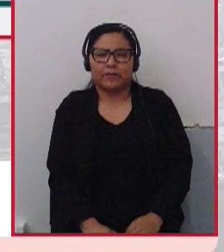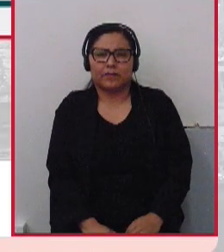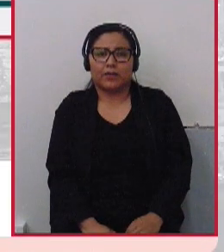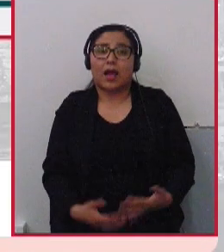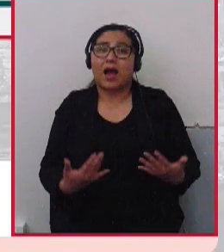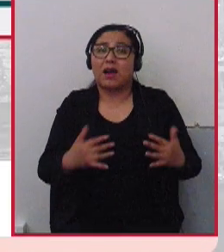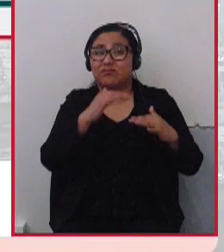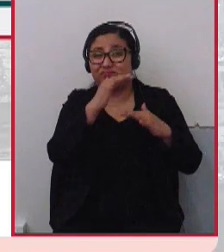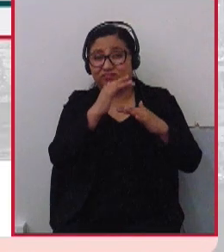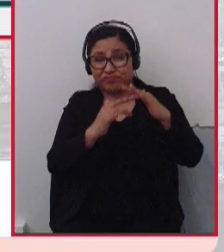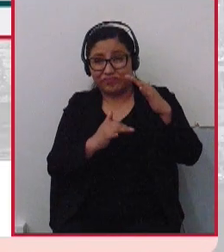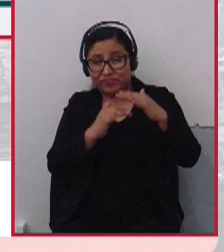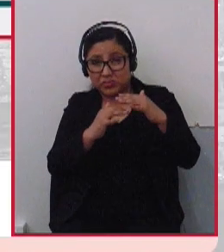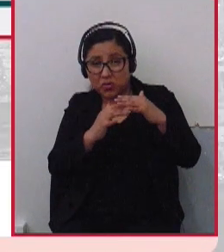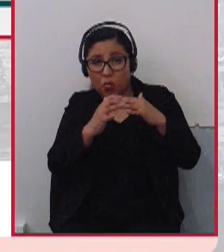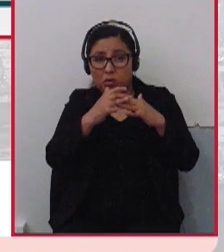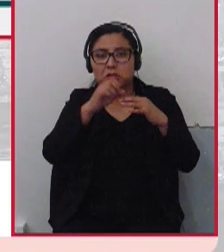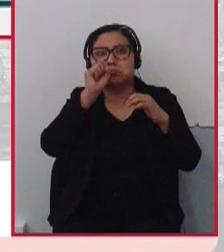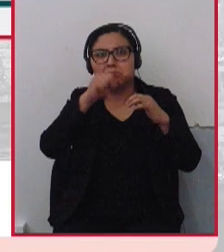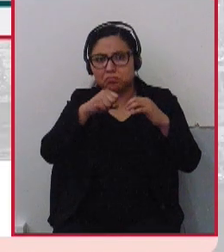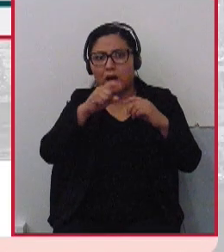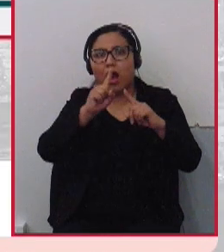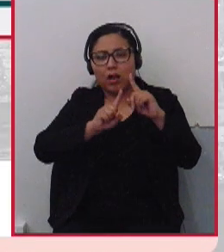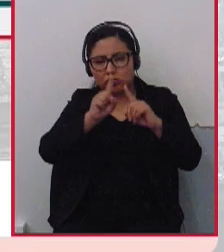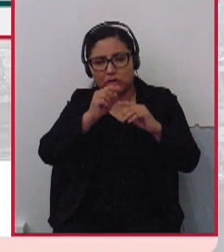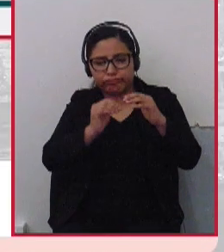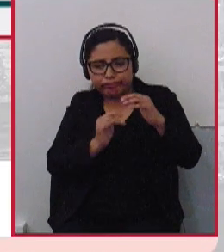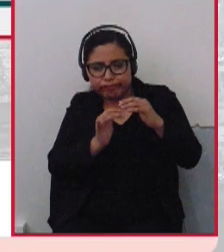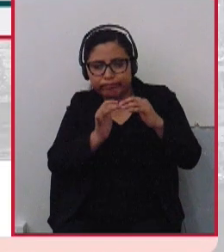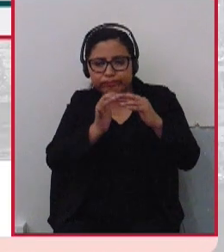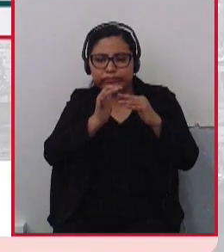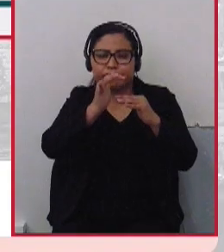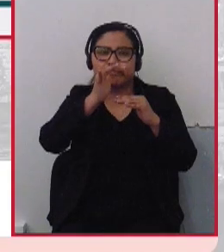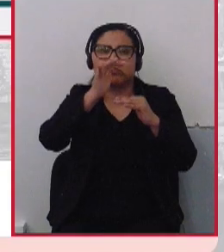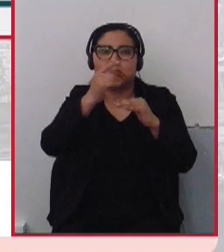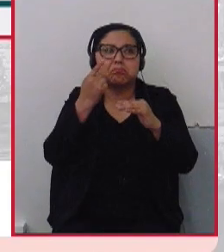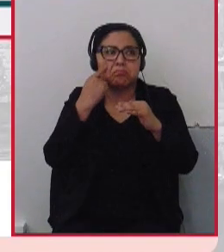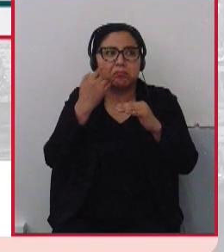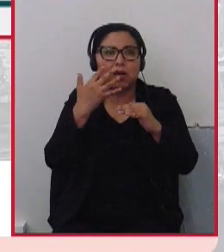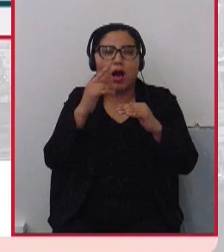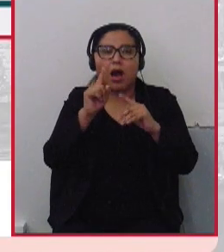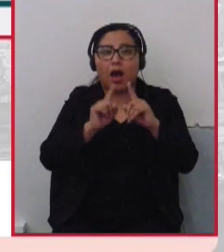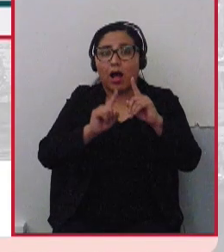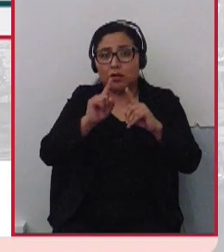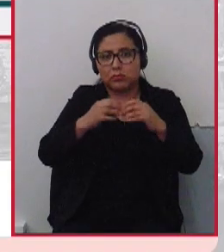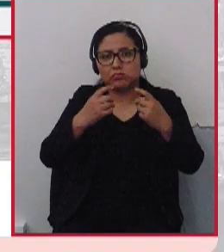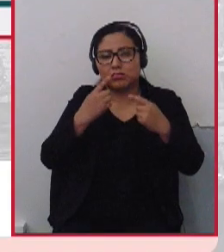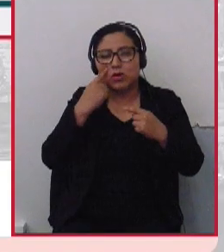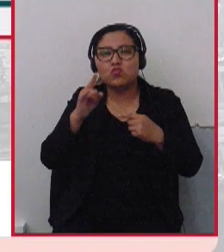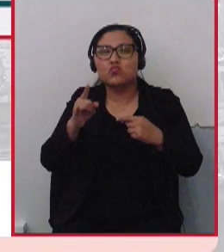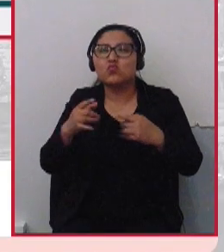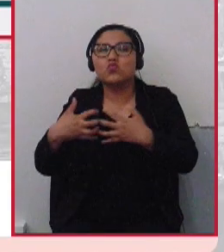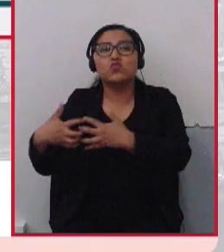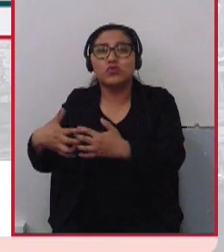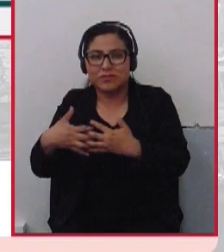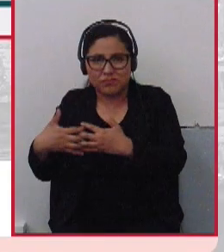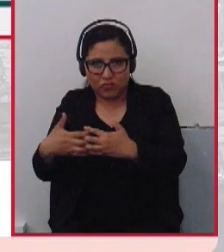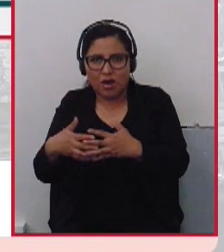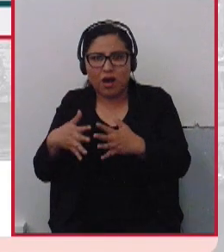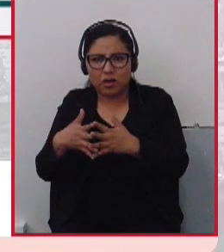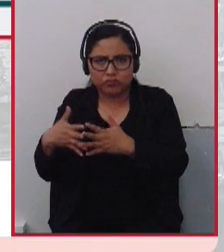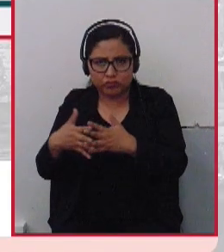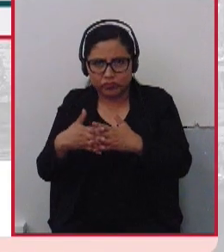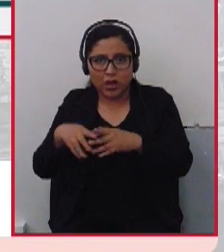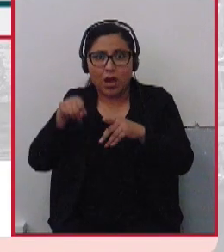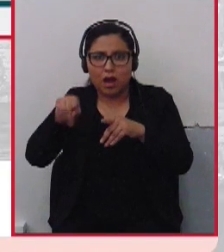En celdas de flotación hay operaciones que sí flotan también alto. Conozco algunas operaciones en Estados Unidos que